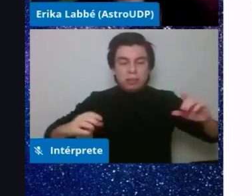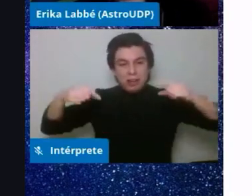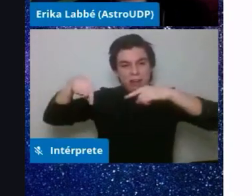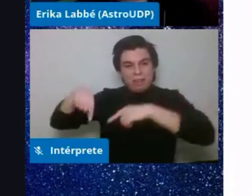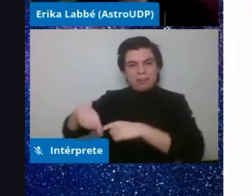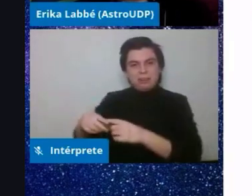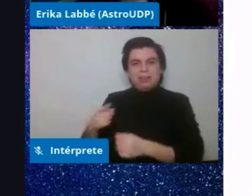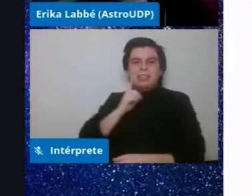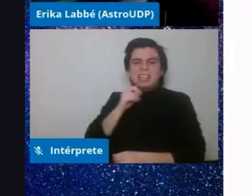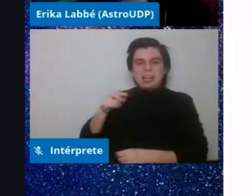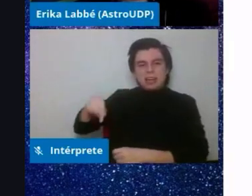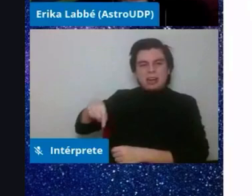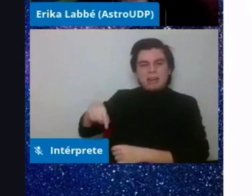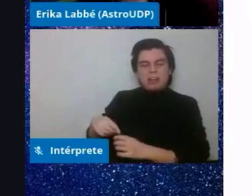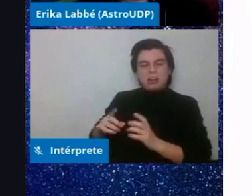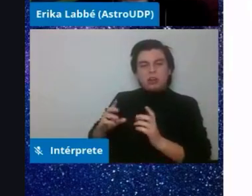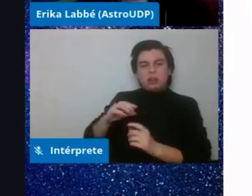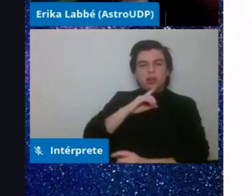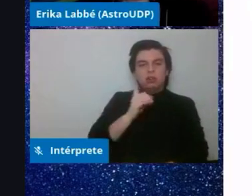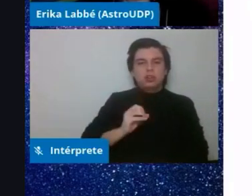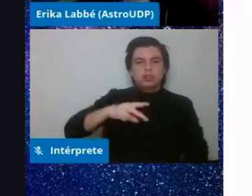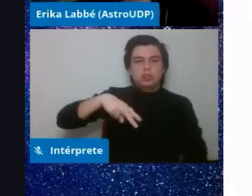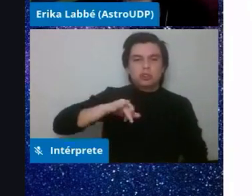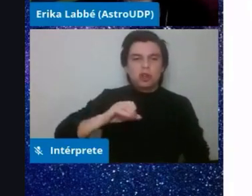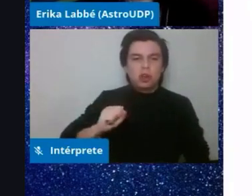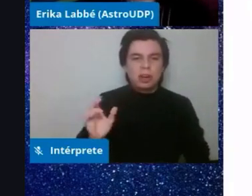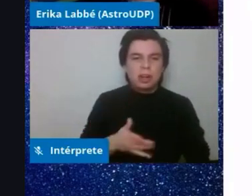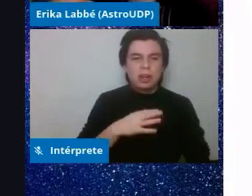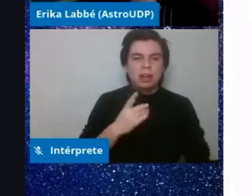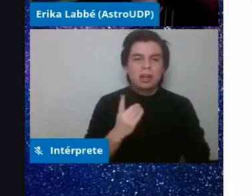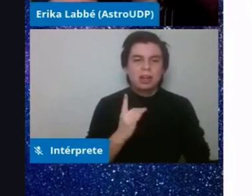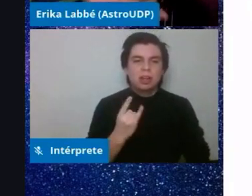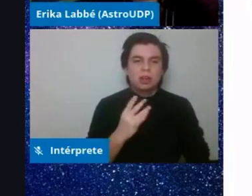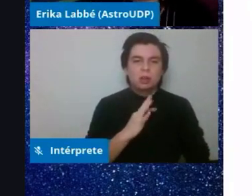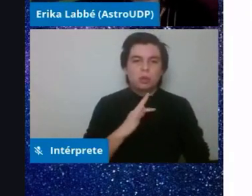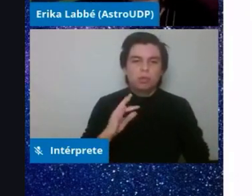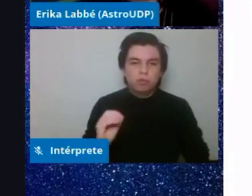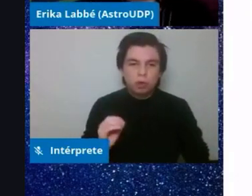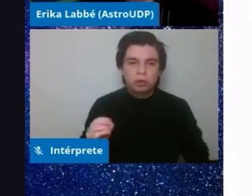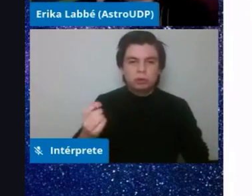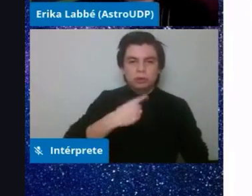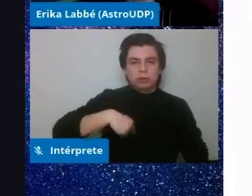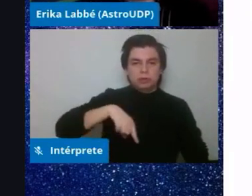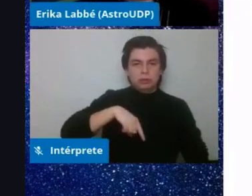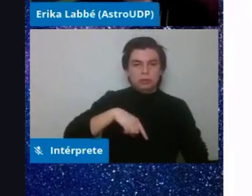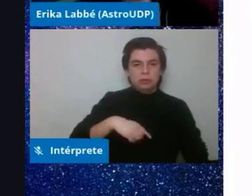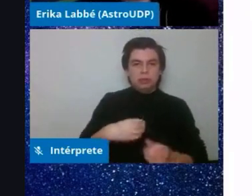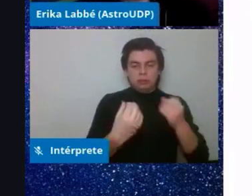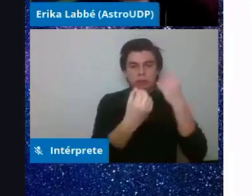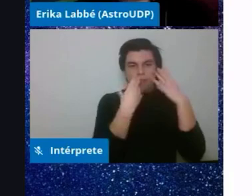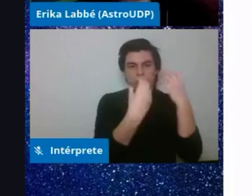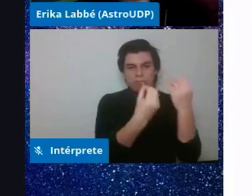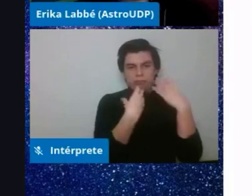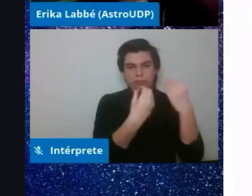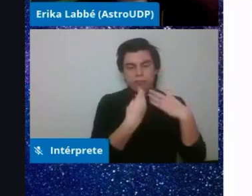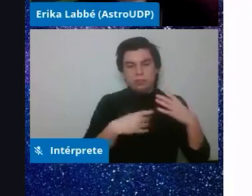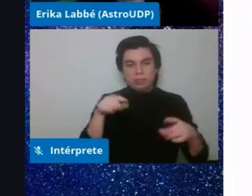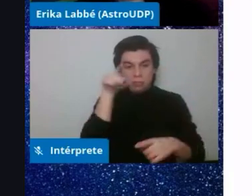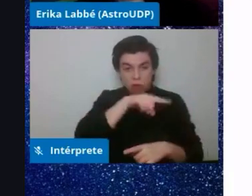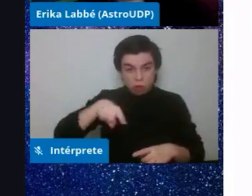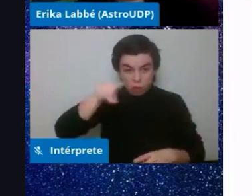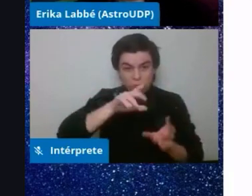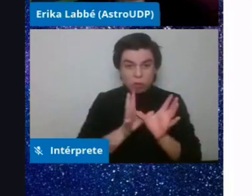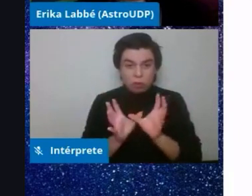colega, que se dio el tiempo también de enseñarnos a los demás. Todos los que estamos ahí somos de este grupo de astronomía inclusiva que les mostré el